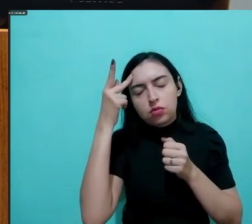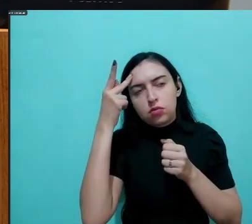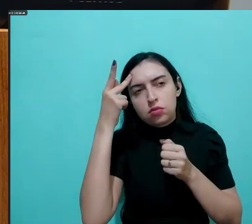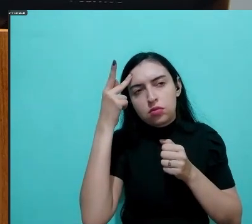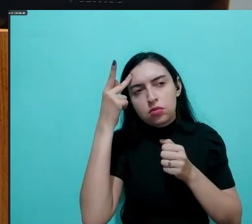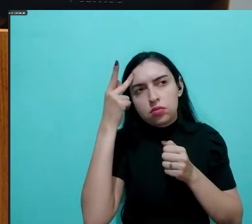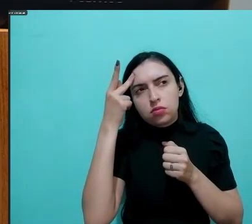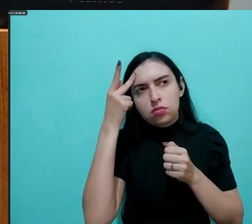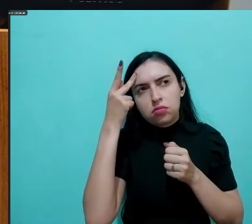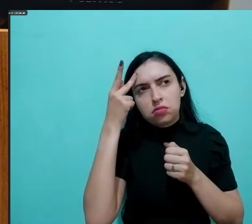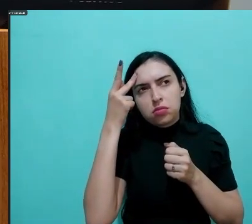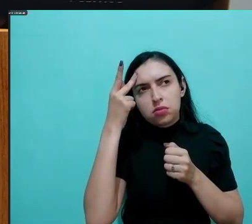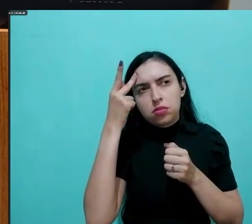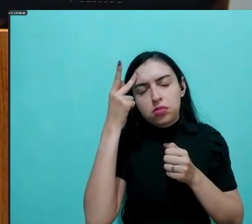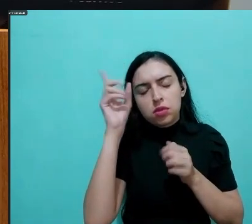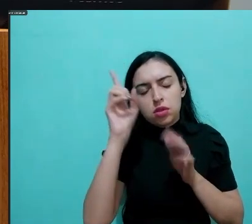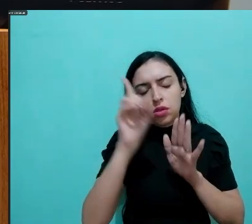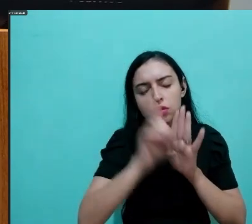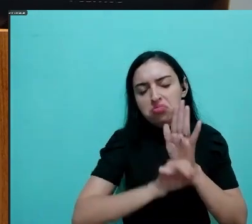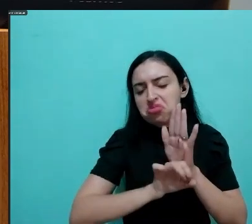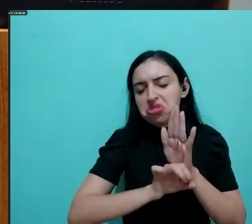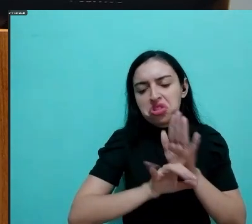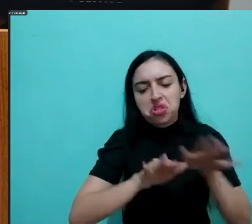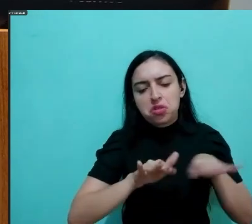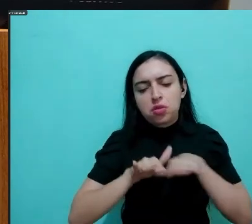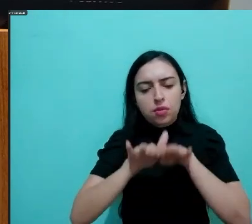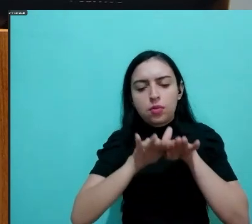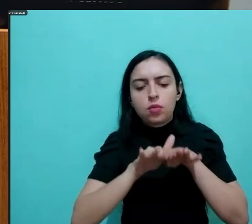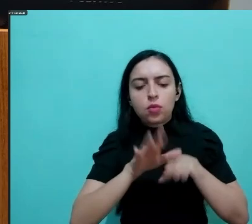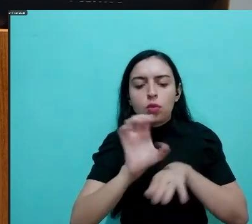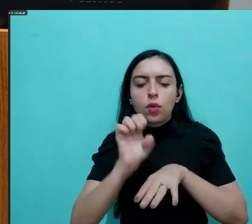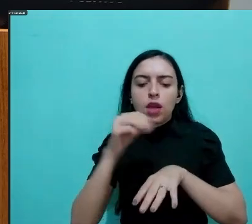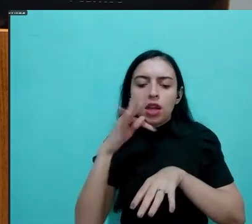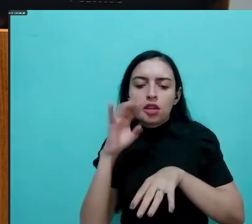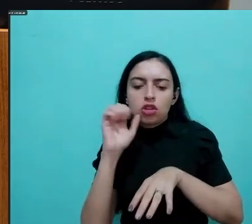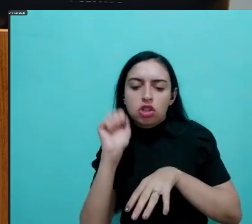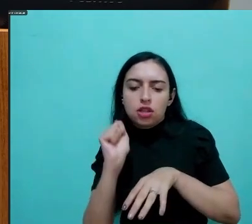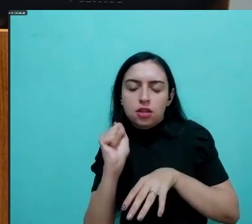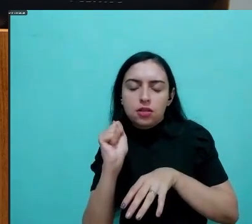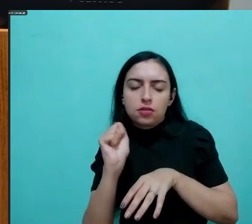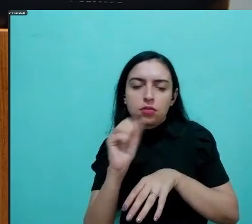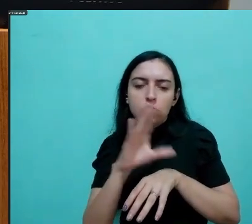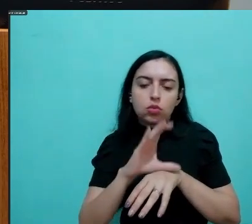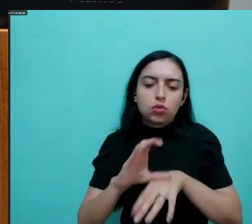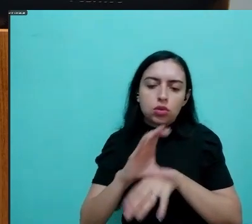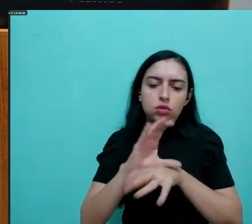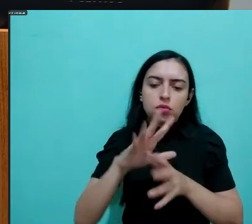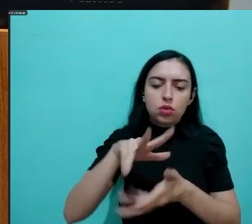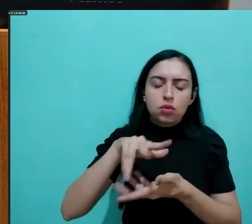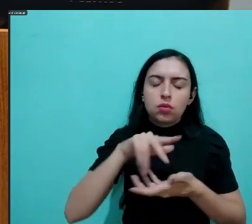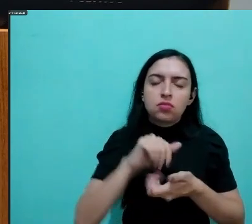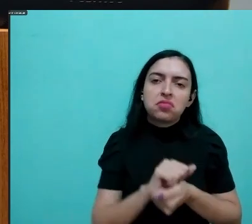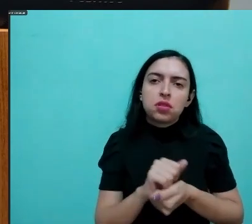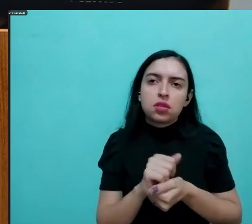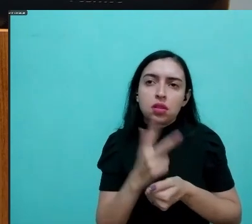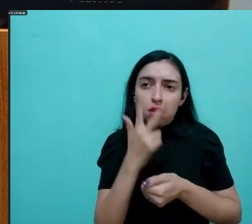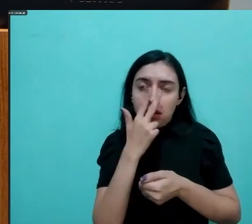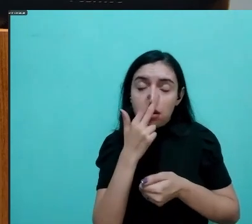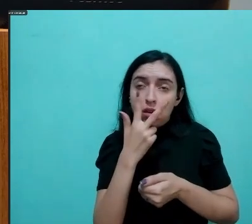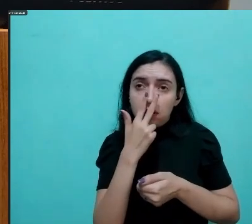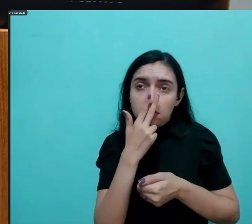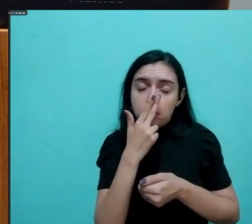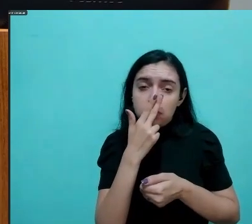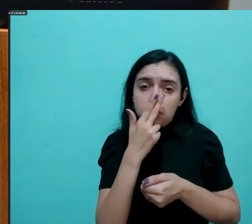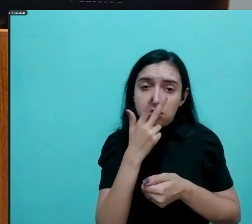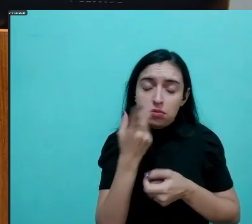de esos derechos compatible con la ética constitucional global. Pues me parece que es ese debate.